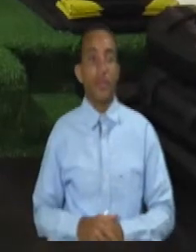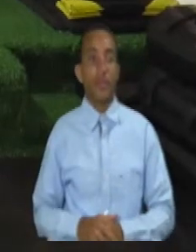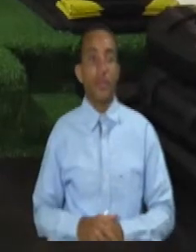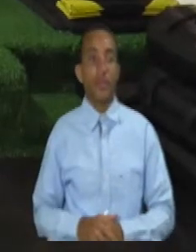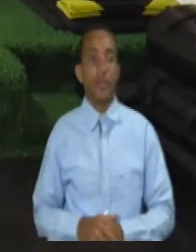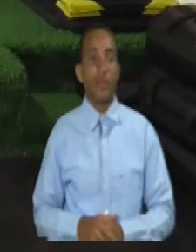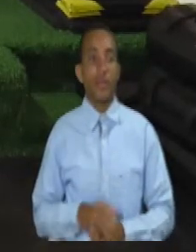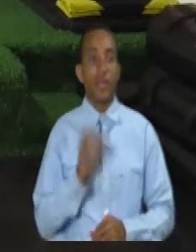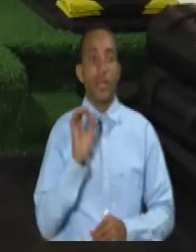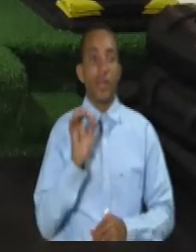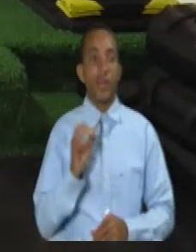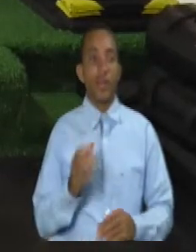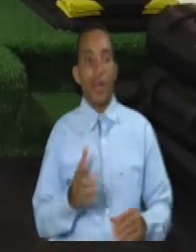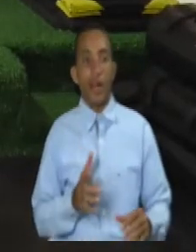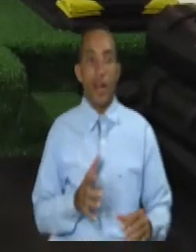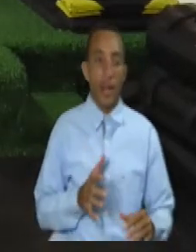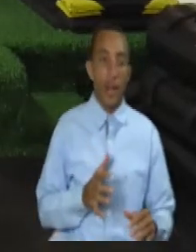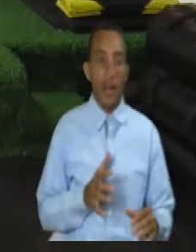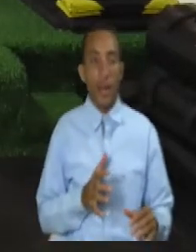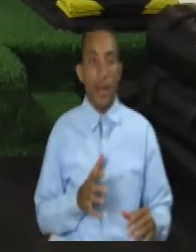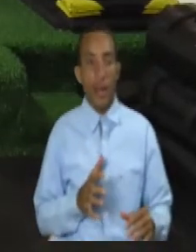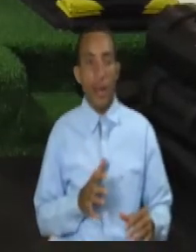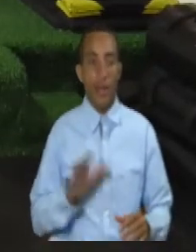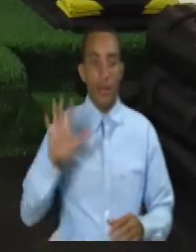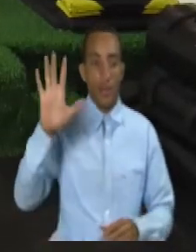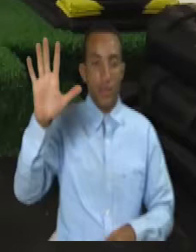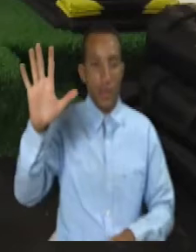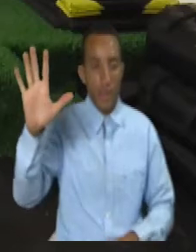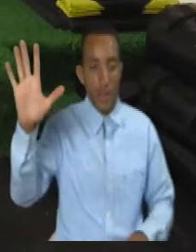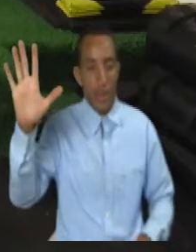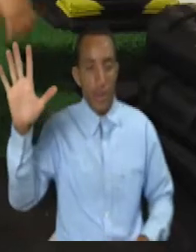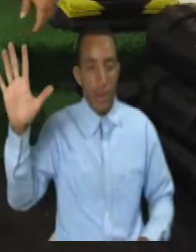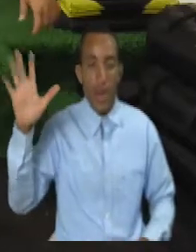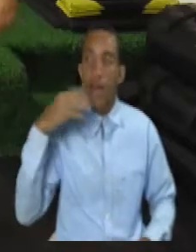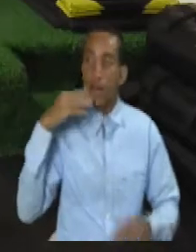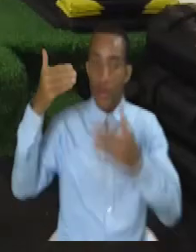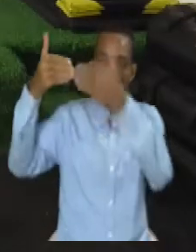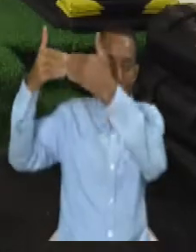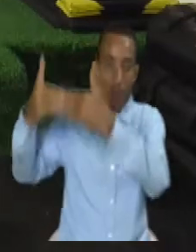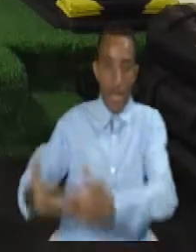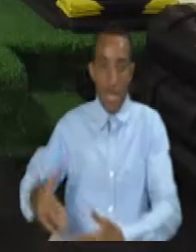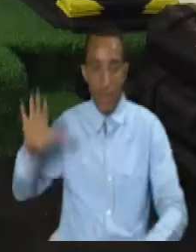Si de pronto no tengo tanto equilibrio, me apoyo de la pared, me apoyo de algo. Cambio.